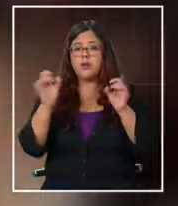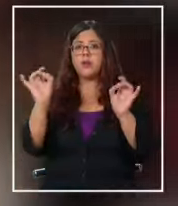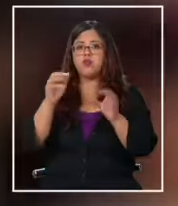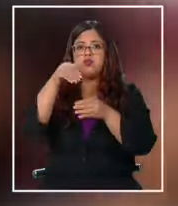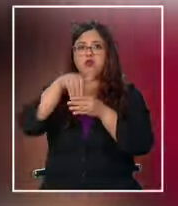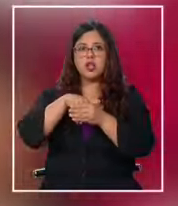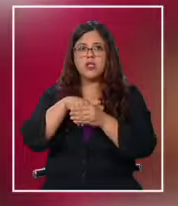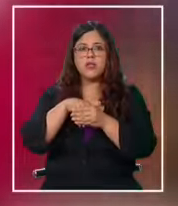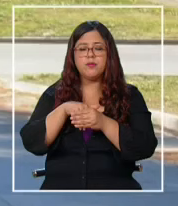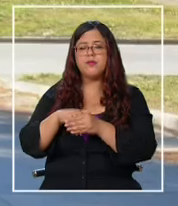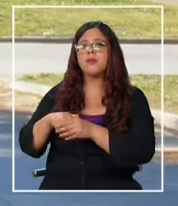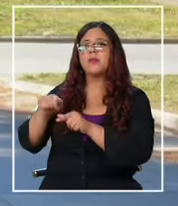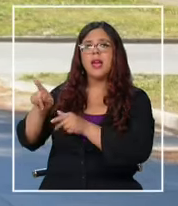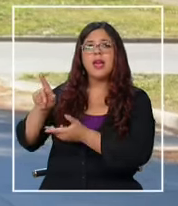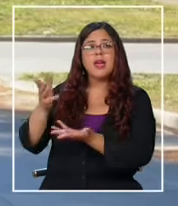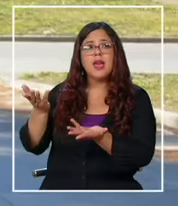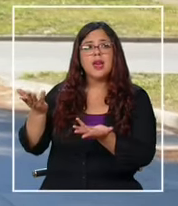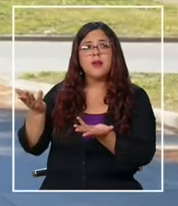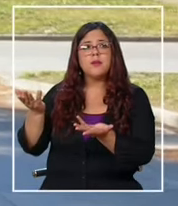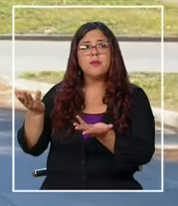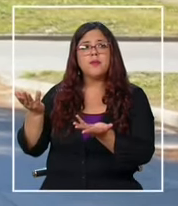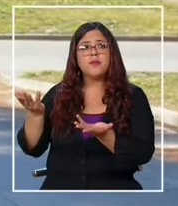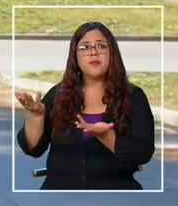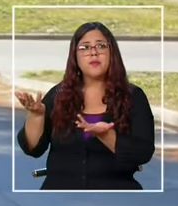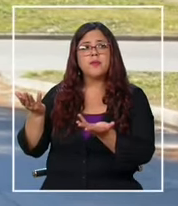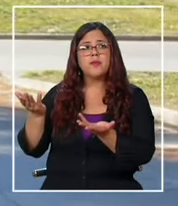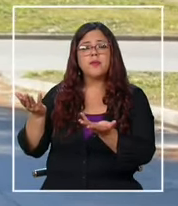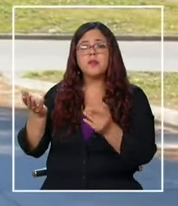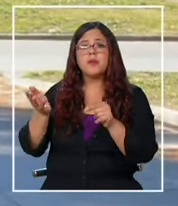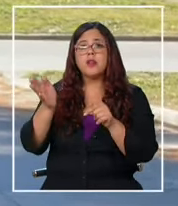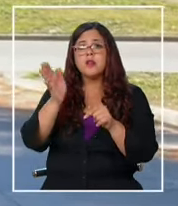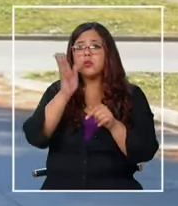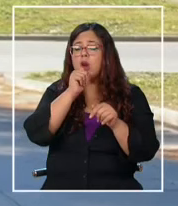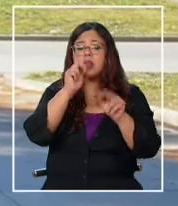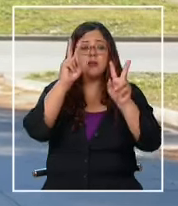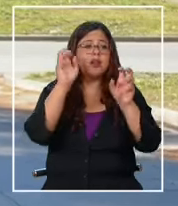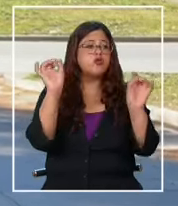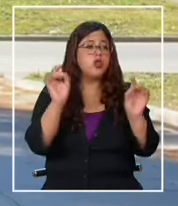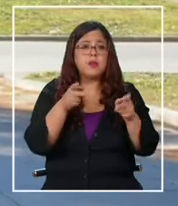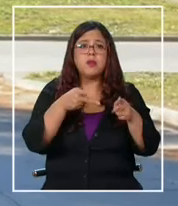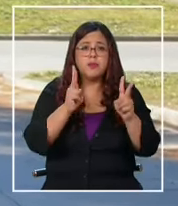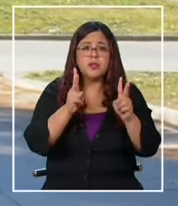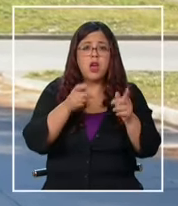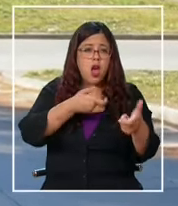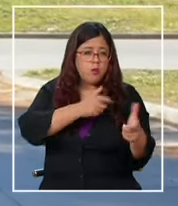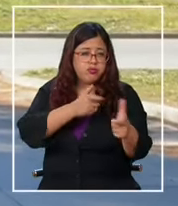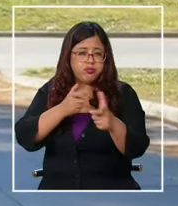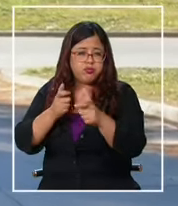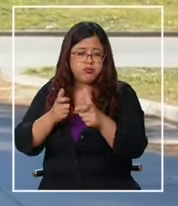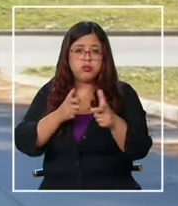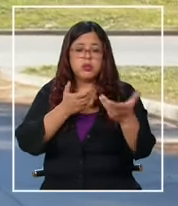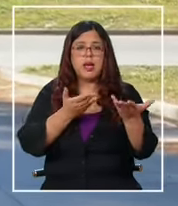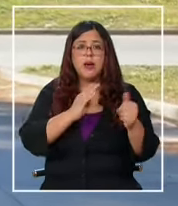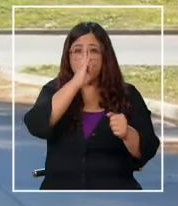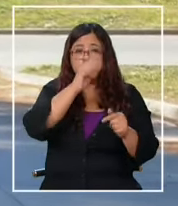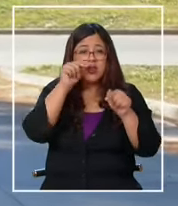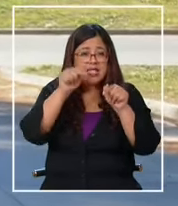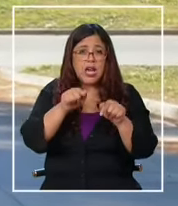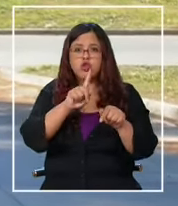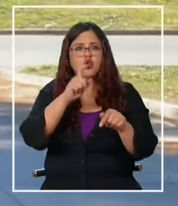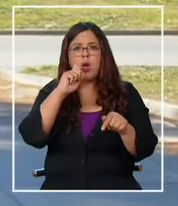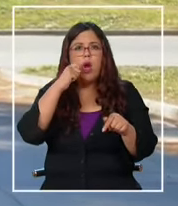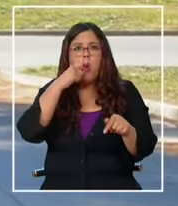votación. En lugar de salir por la vía fácil, de simplemente autorizar una matanza, que es algo tremendamente